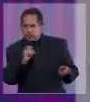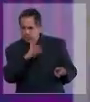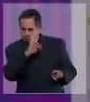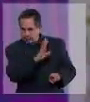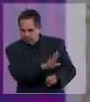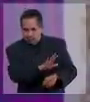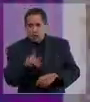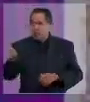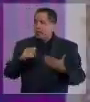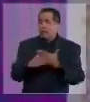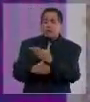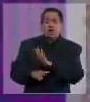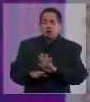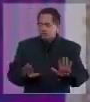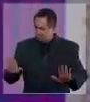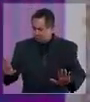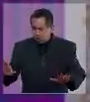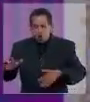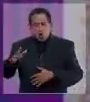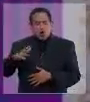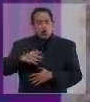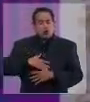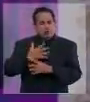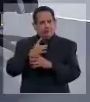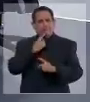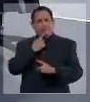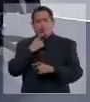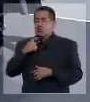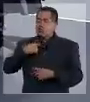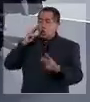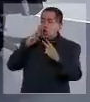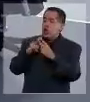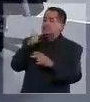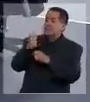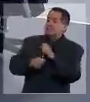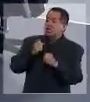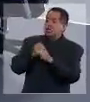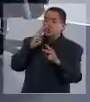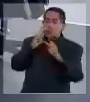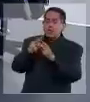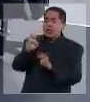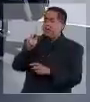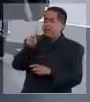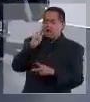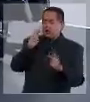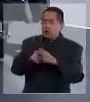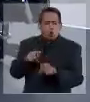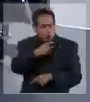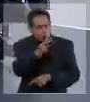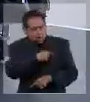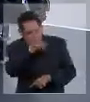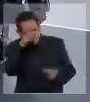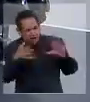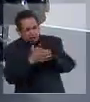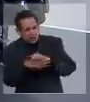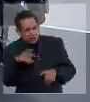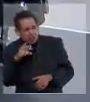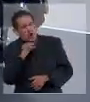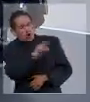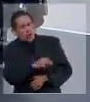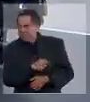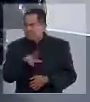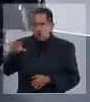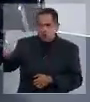Obrador. Es que él también se toma fotos con Peña y él pactó con Peña. En 6 años. ¿Pactaste con él sí o no? No. Claro, candidato Anaya, es tiempo de réplica